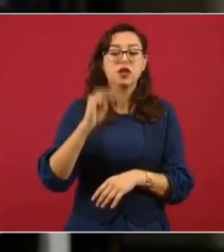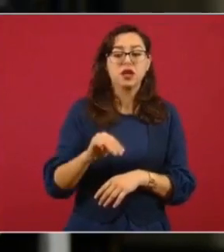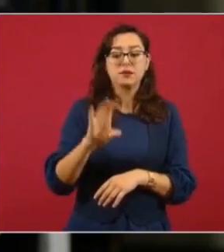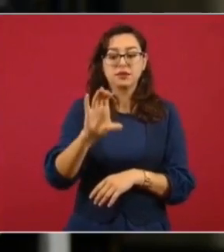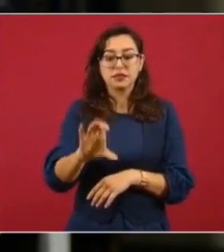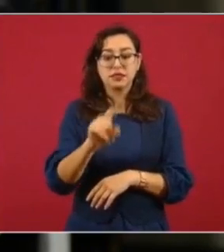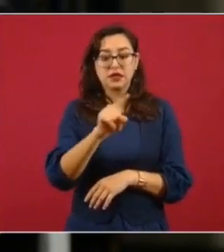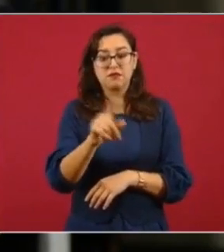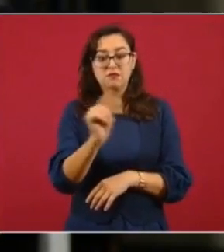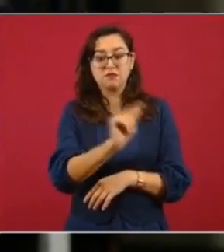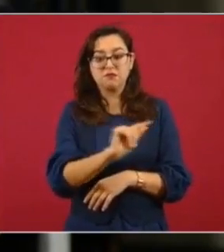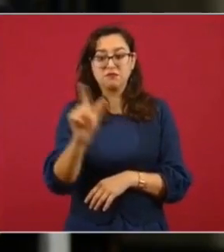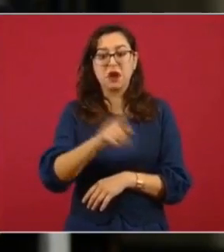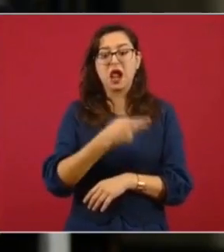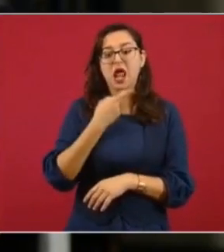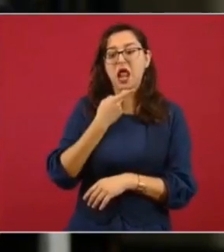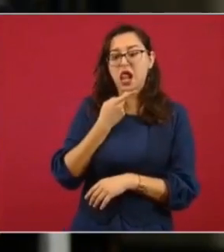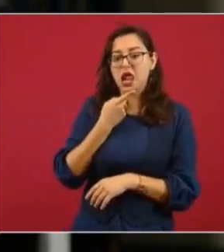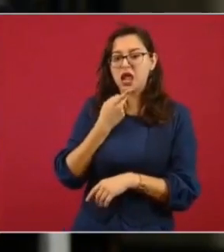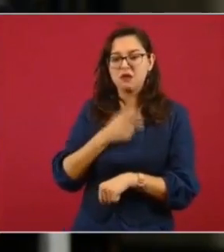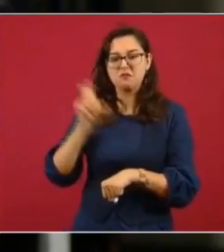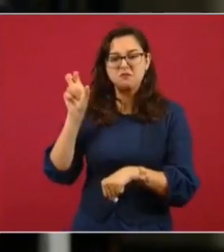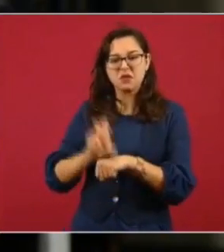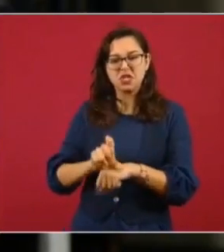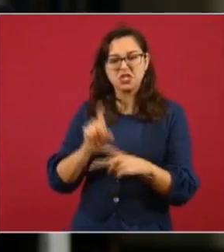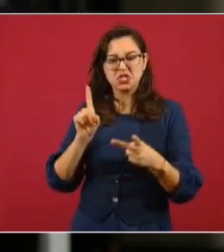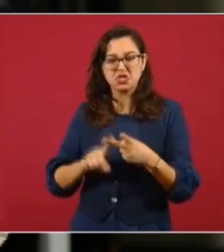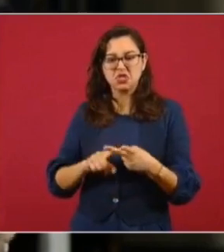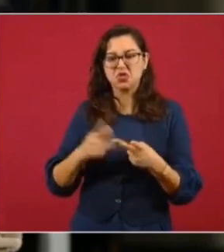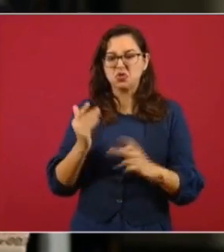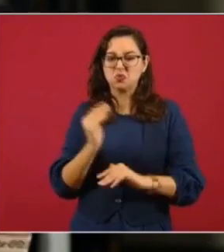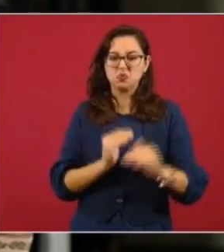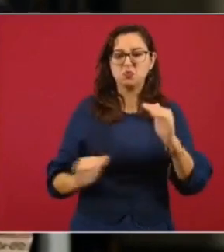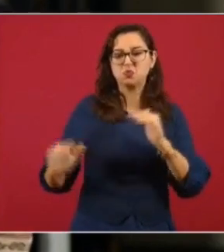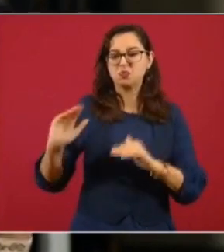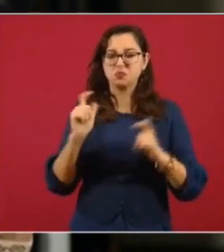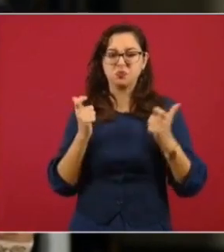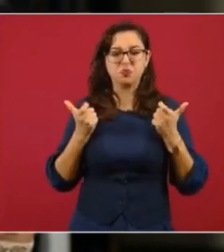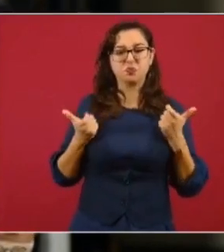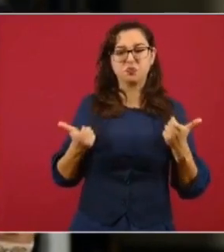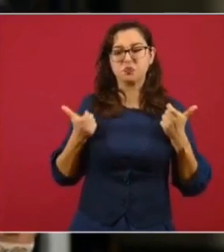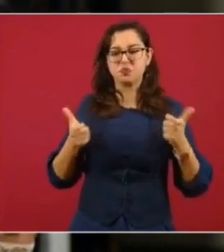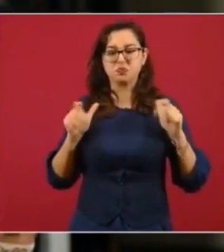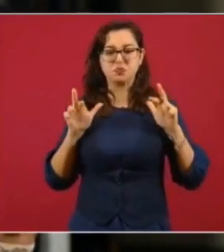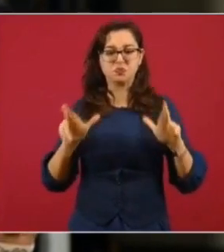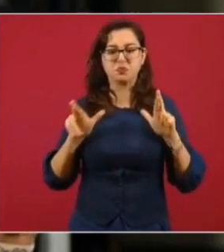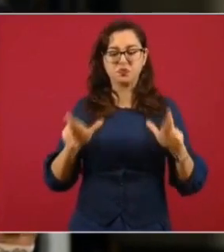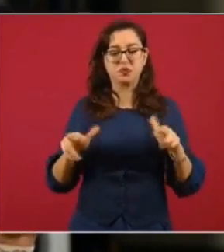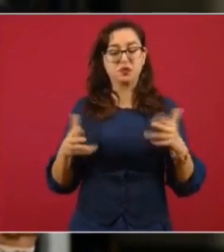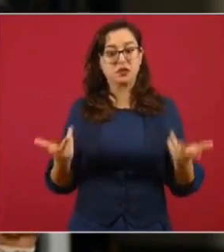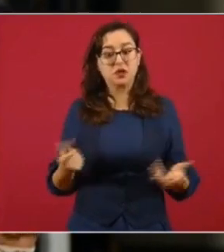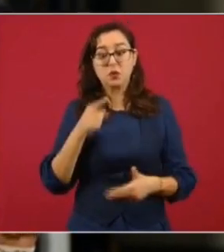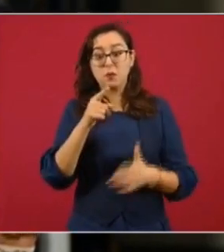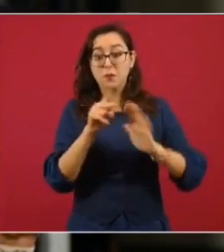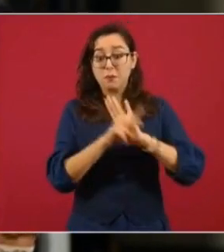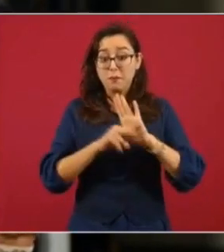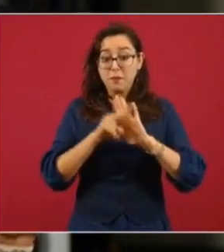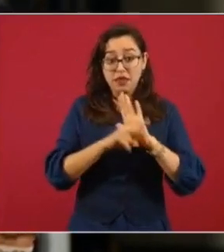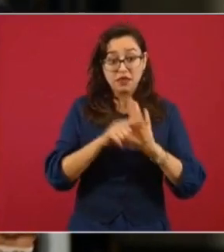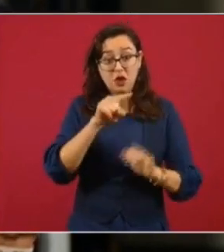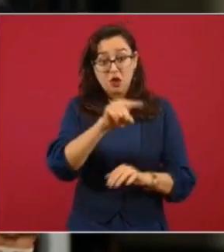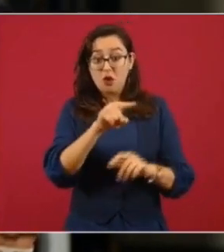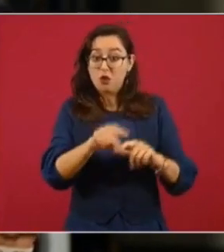muy famoso por sus comentarios machistas, elitistas y despegados de la realidad, donde uno de sus videos que se hizo